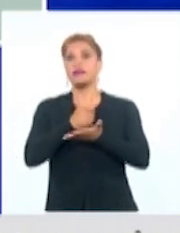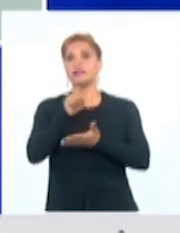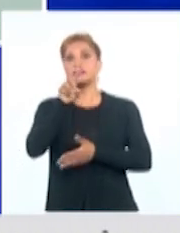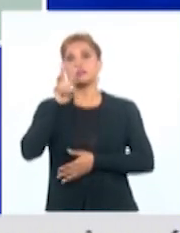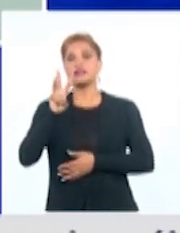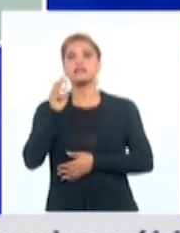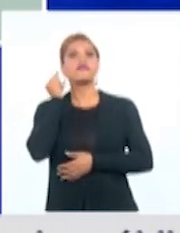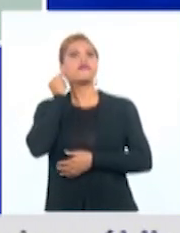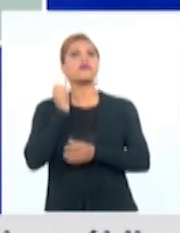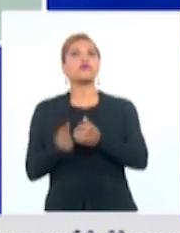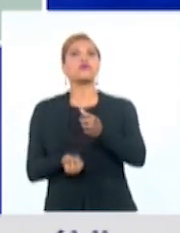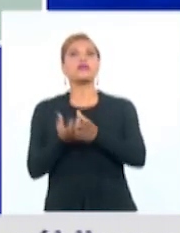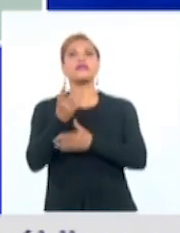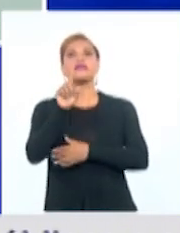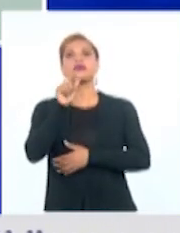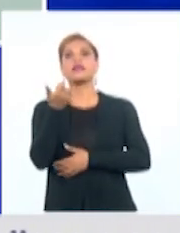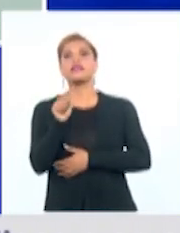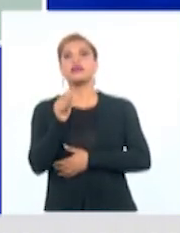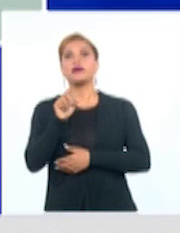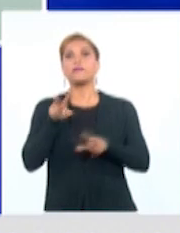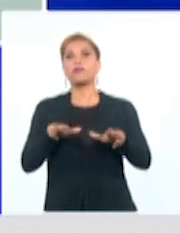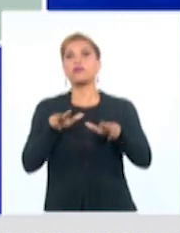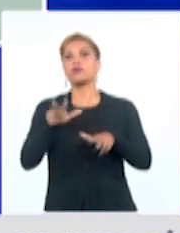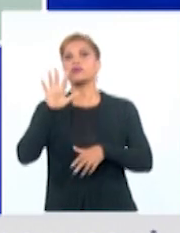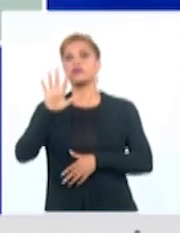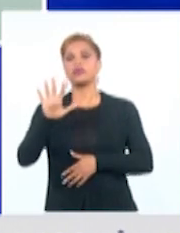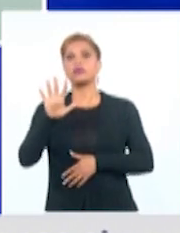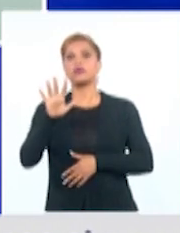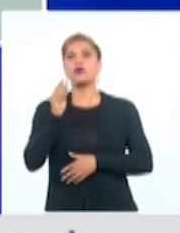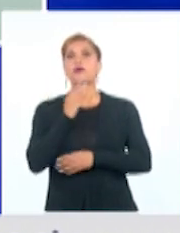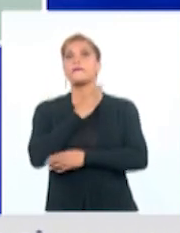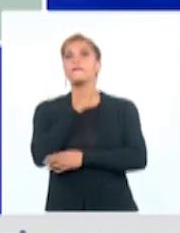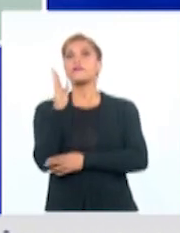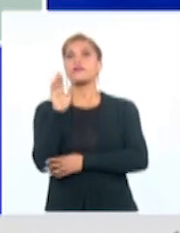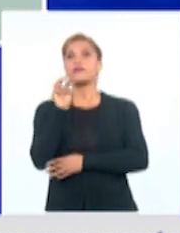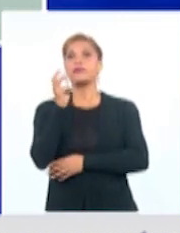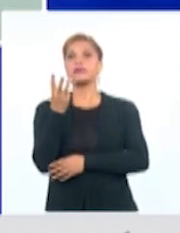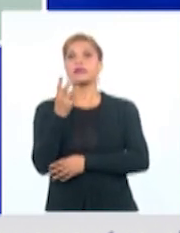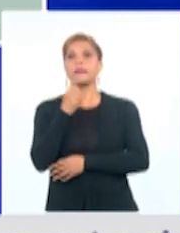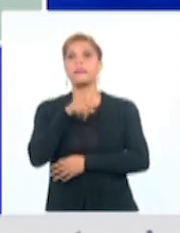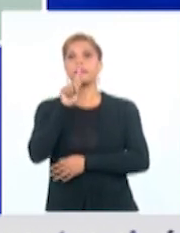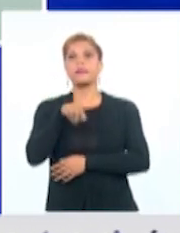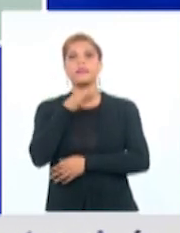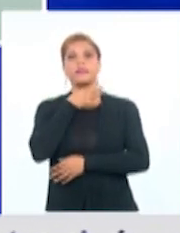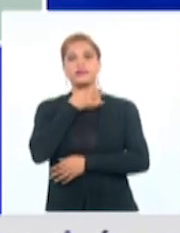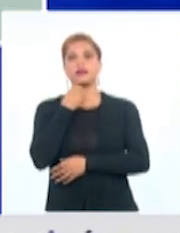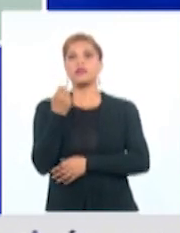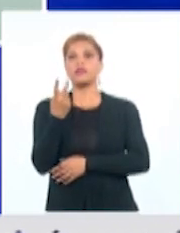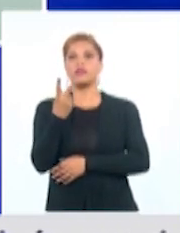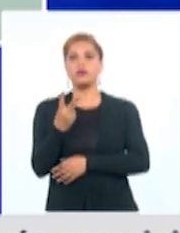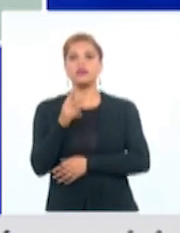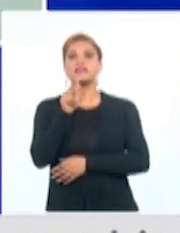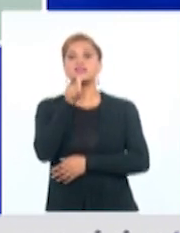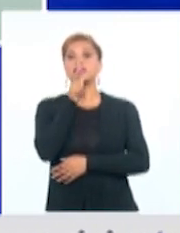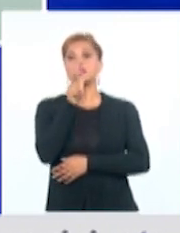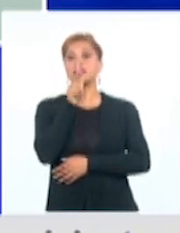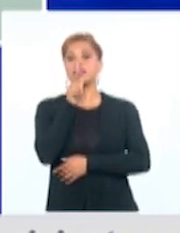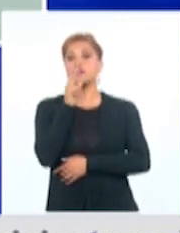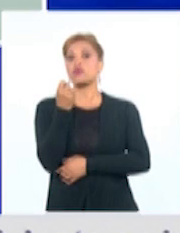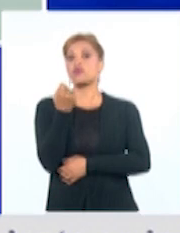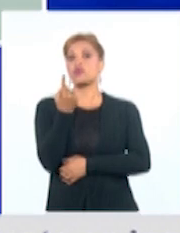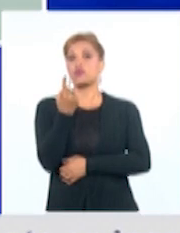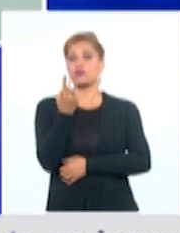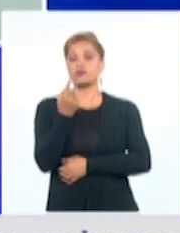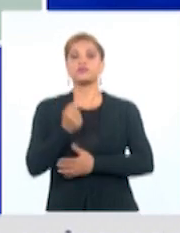Florencia 10, Morón 5, Bolivia 3, al igual que Baraguá, 1 de enero 2 casos y Ciro Redondo 1 caso